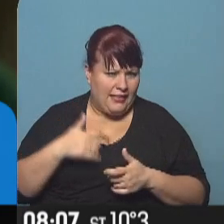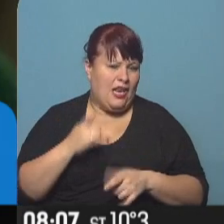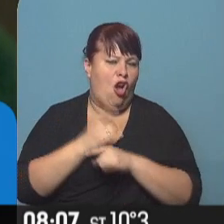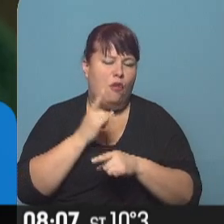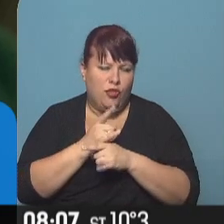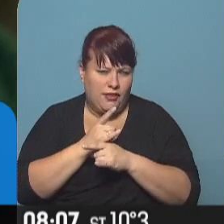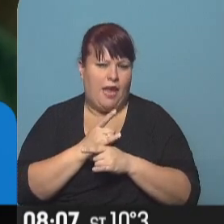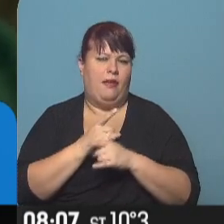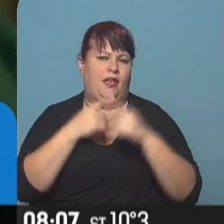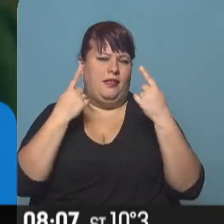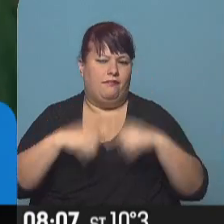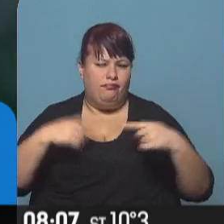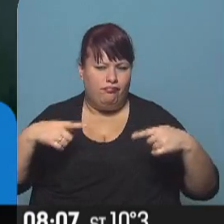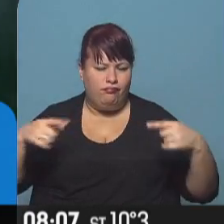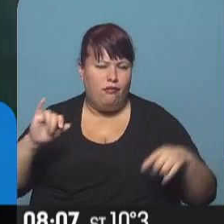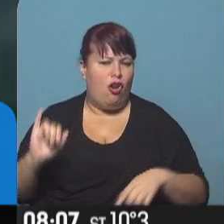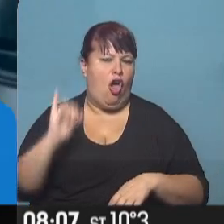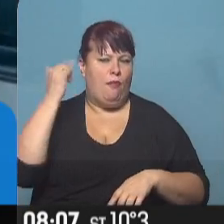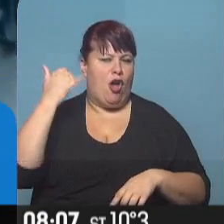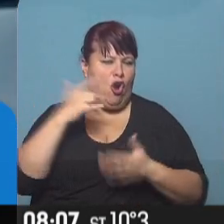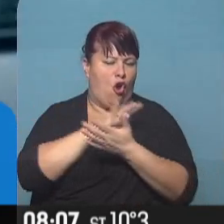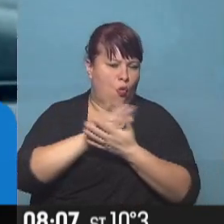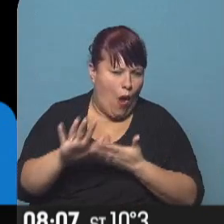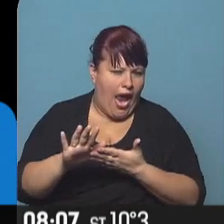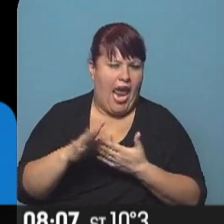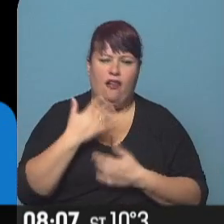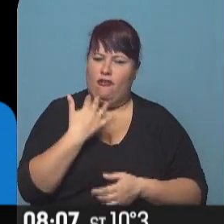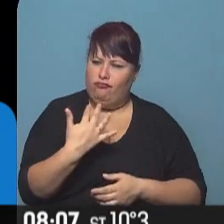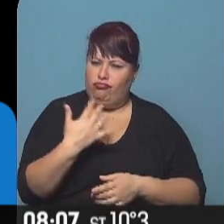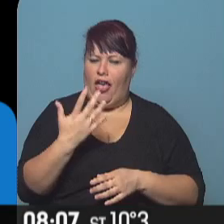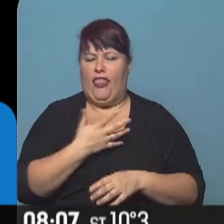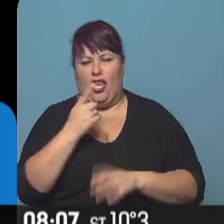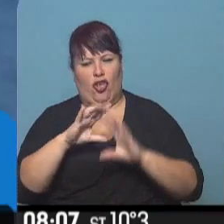suele ser, va a haber mucho de lo mejor, de lo nuevo, de los más atractivos